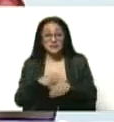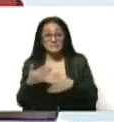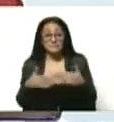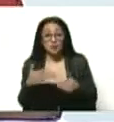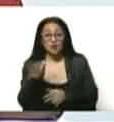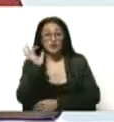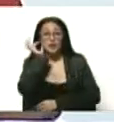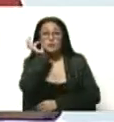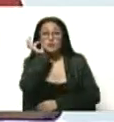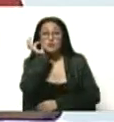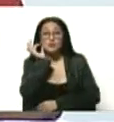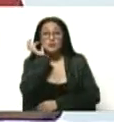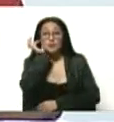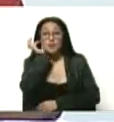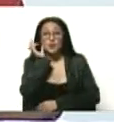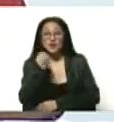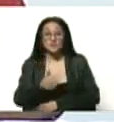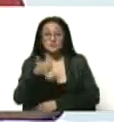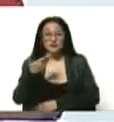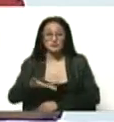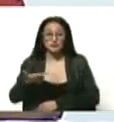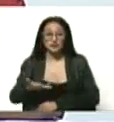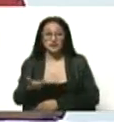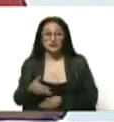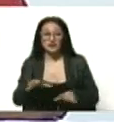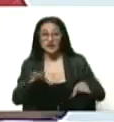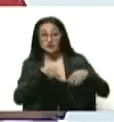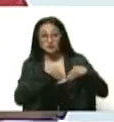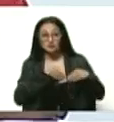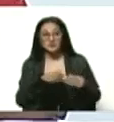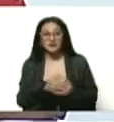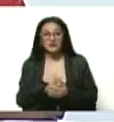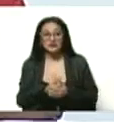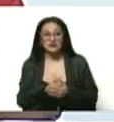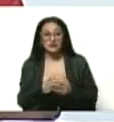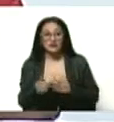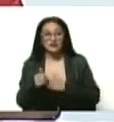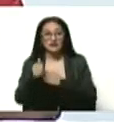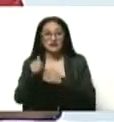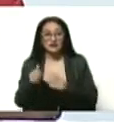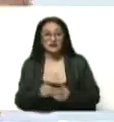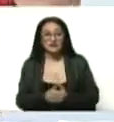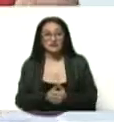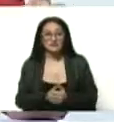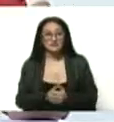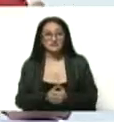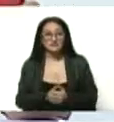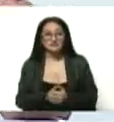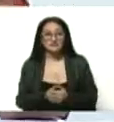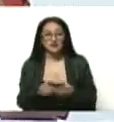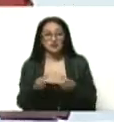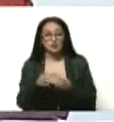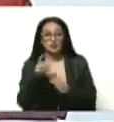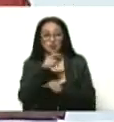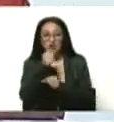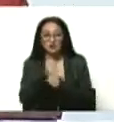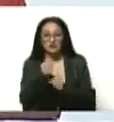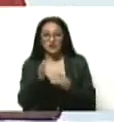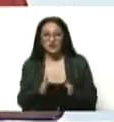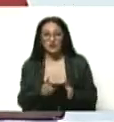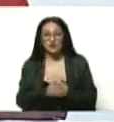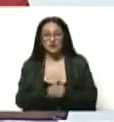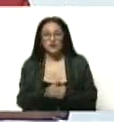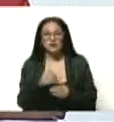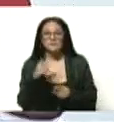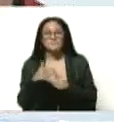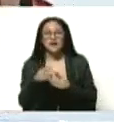de las mujeres. Lo asumieron, asumieron un liderazgo. El sector de los trabajadores, el sector de la